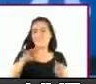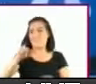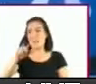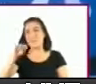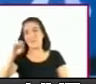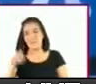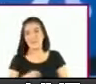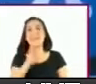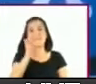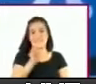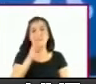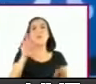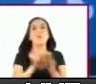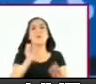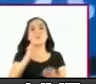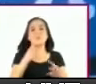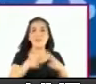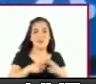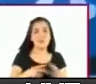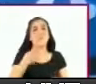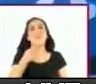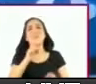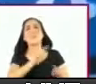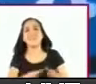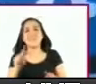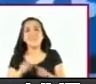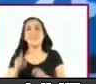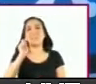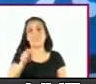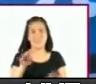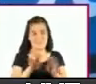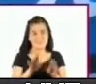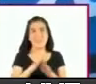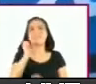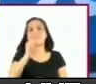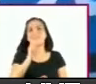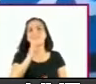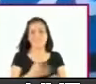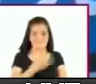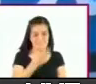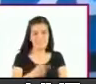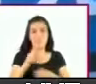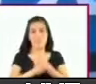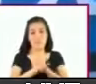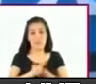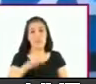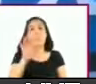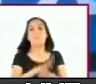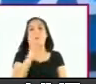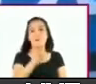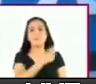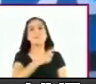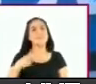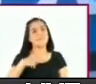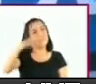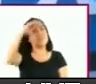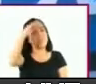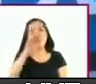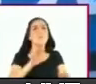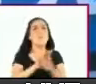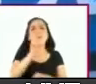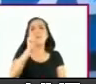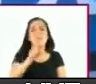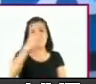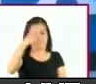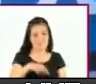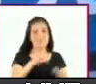es. En matemáticas usamos diferentes procedimientos para resolver problemas. Por ello, hay que reflexionar cuál es el